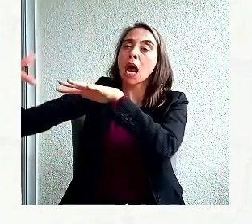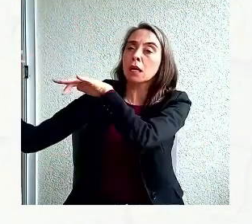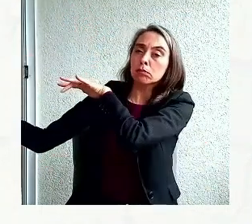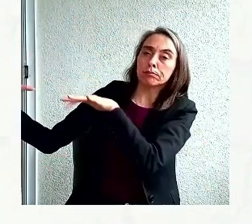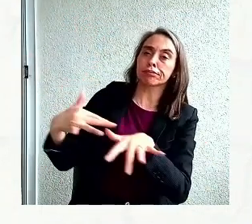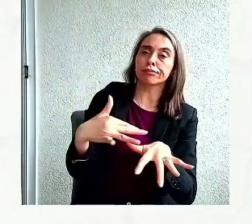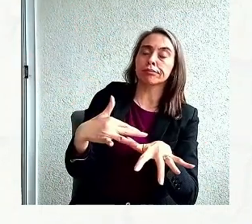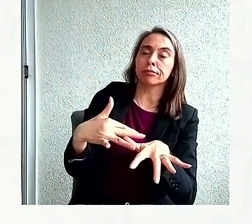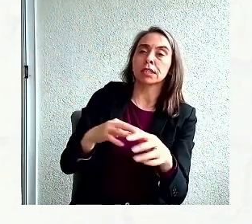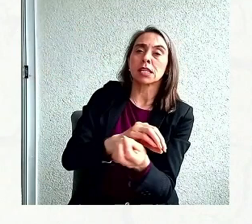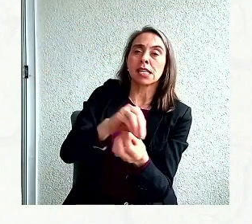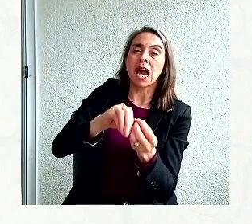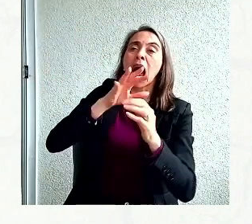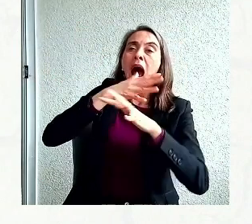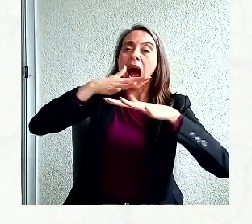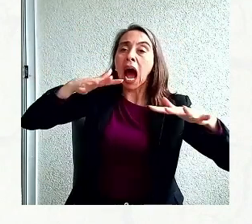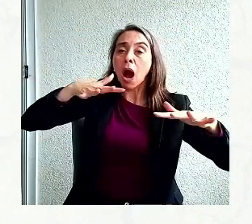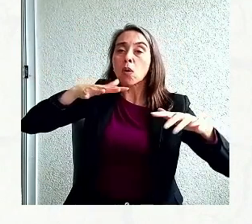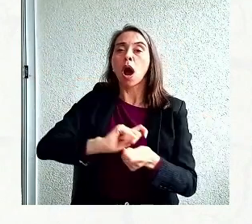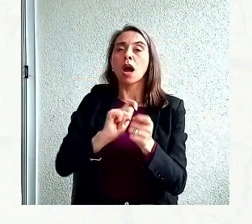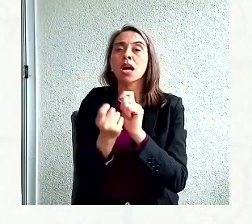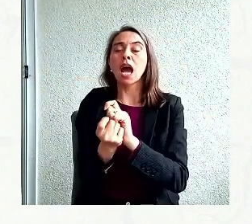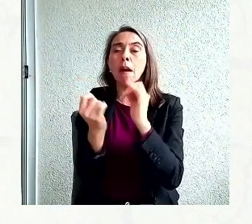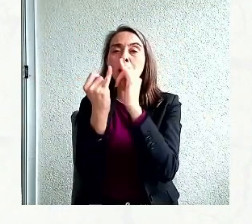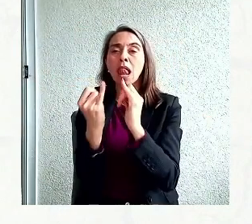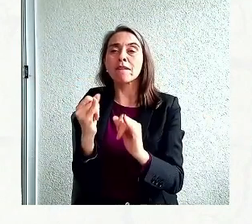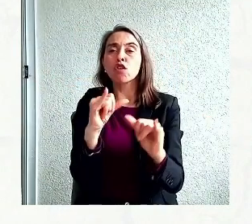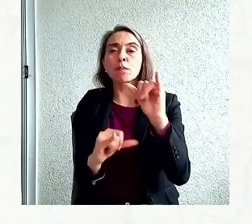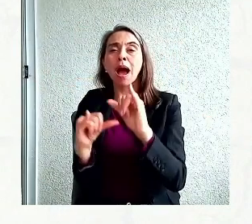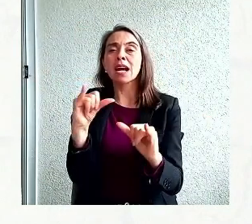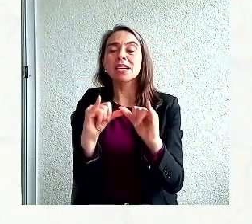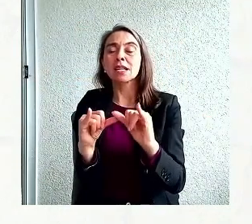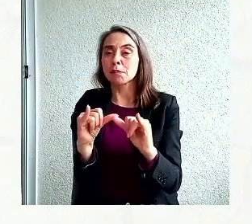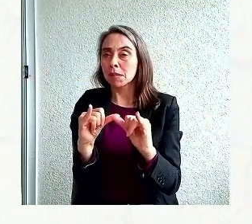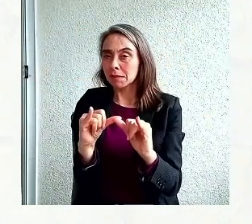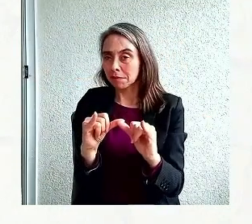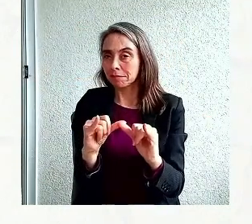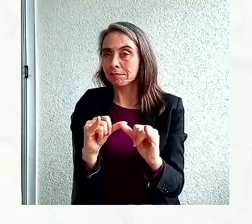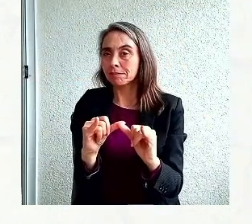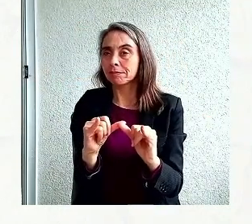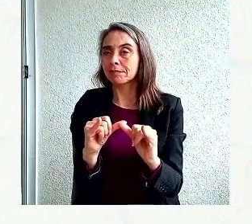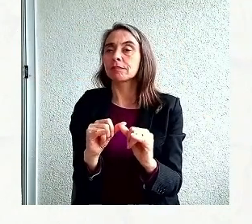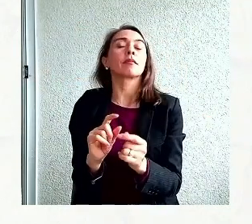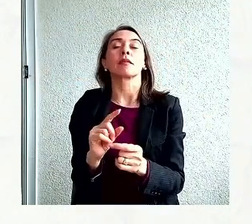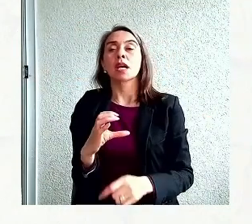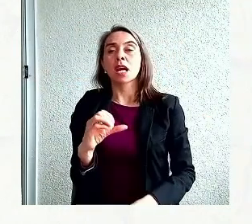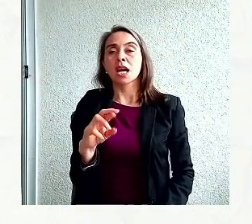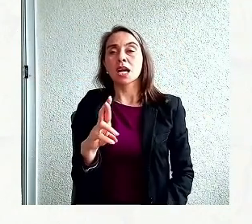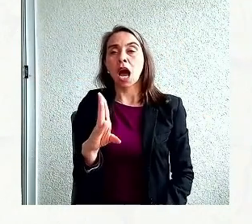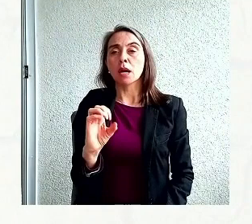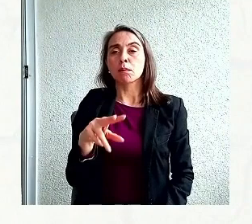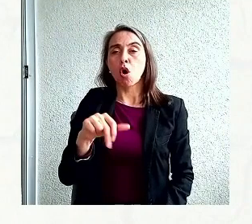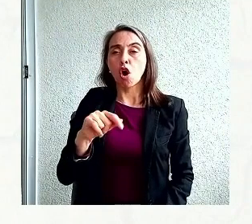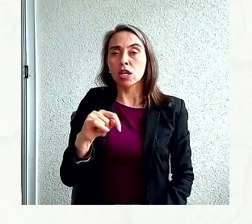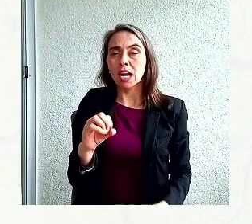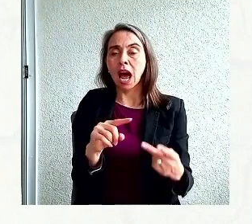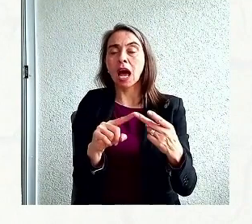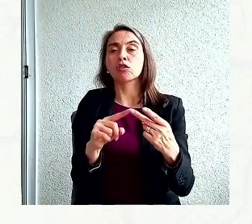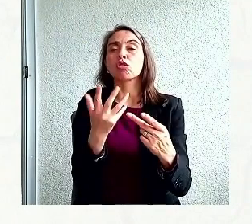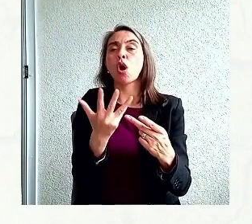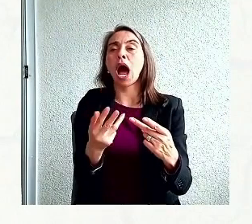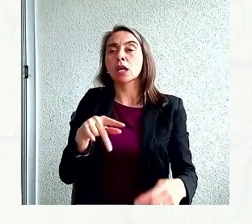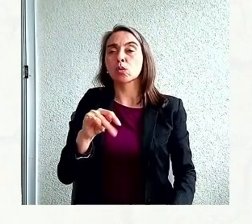de los sistemas de carbonato, la disponibilidad de nutrientes, la estratificación de la columna de agua, etcétera, todo está